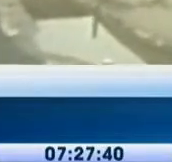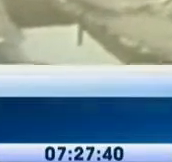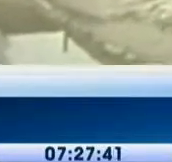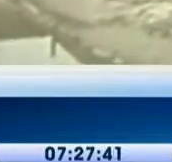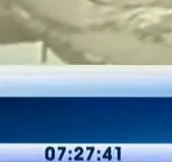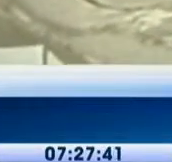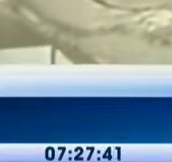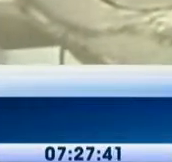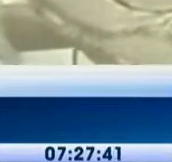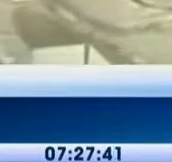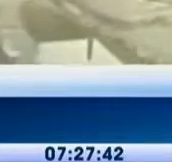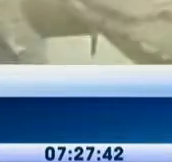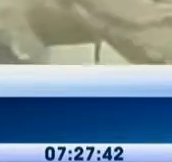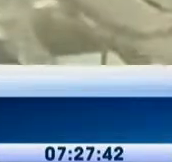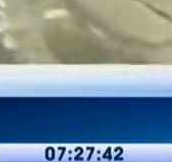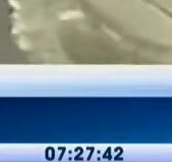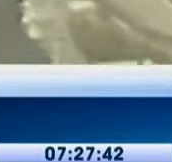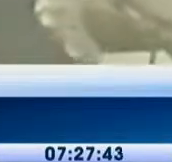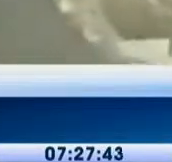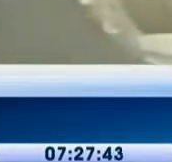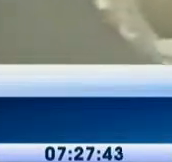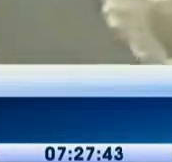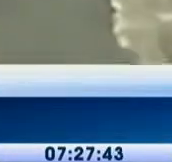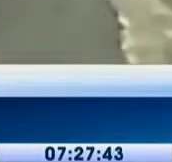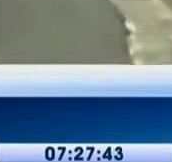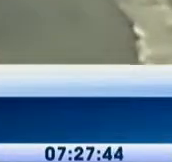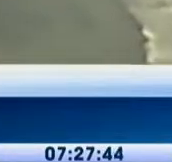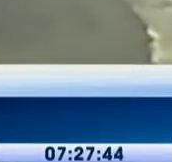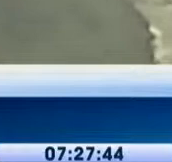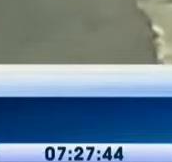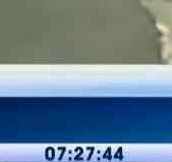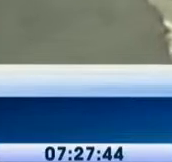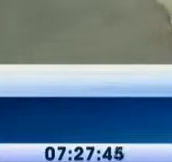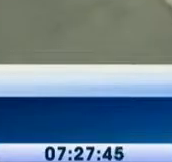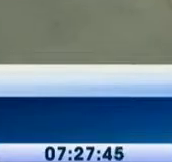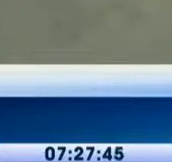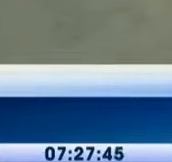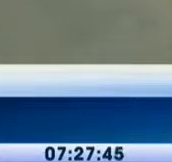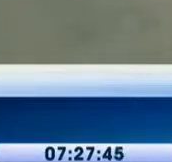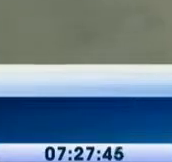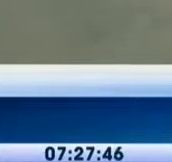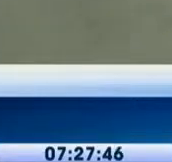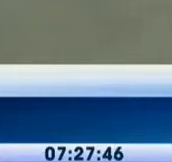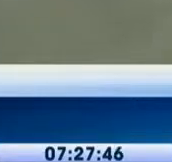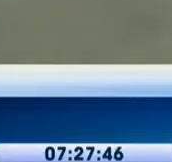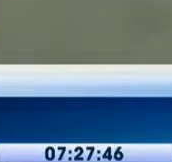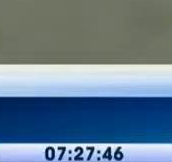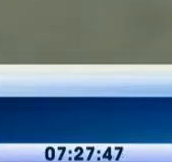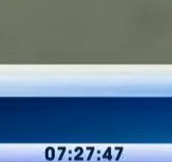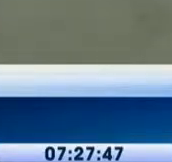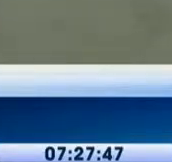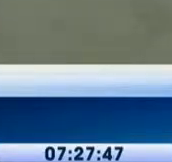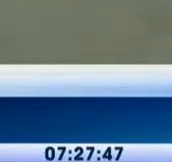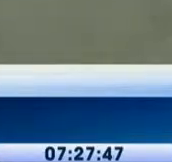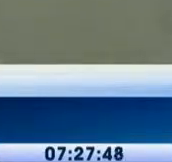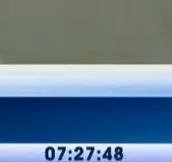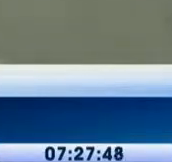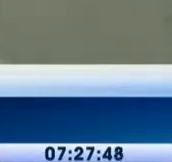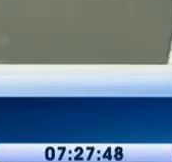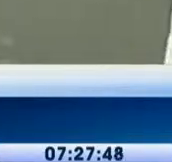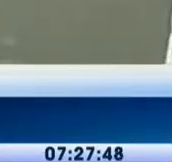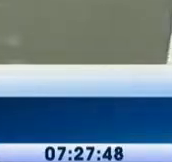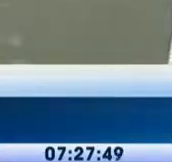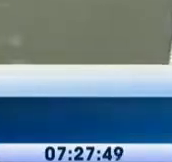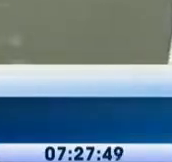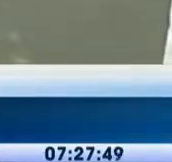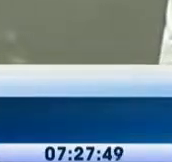él es que aquí no hay sumidero en esta esquina, pero lo que hay es en la otra manzana, o sea, en la parte de atrás de la cuadra. La otra esquina, en la esquina de allá, es